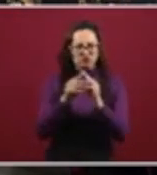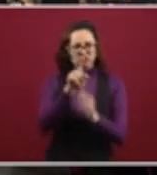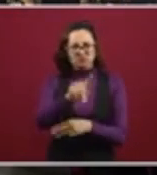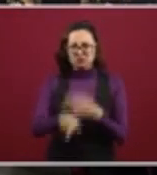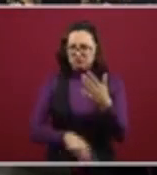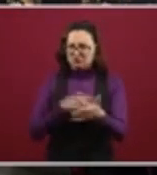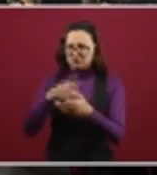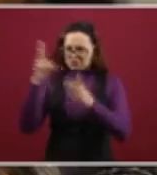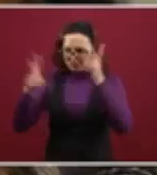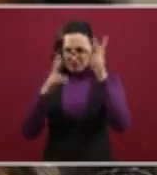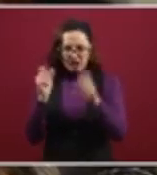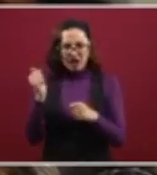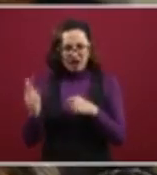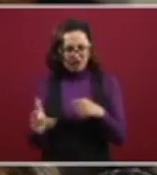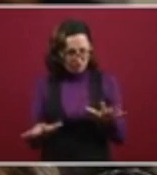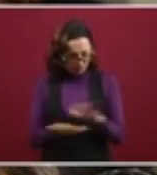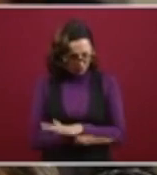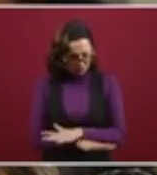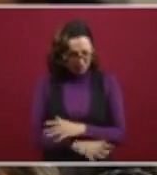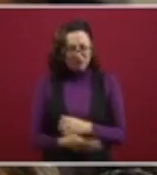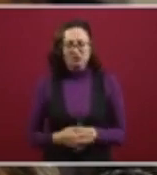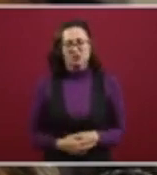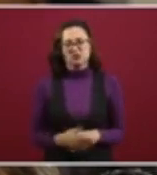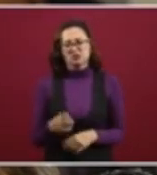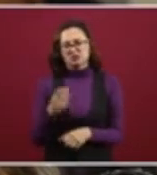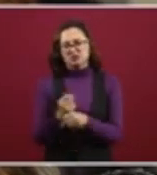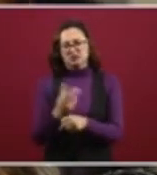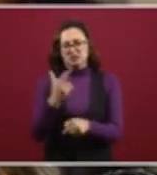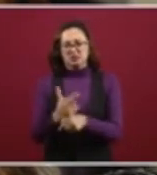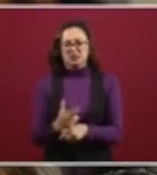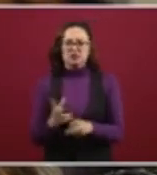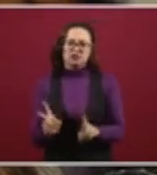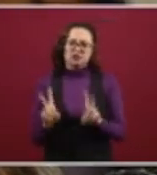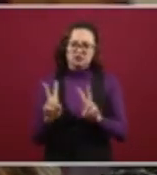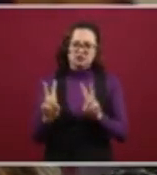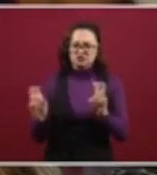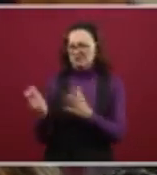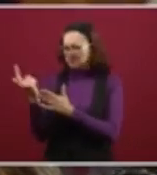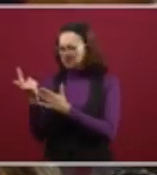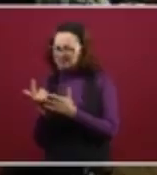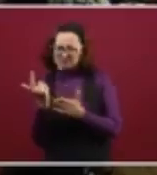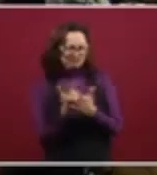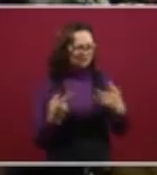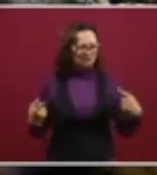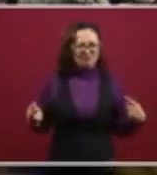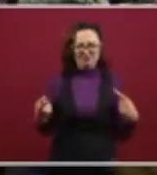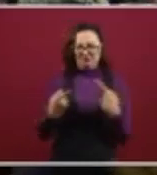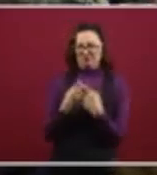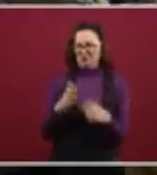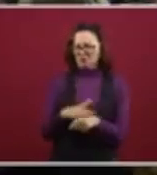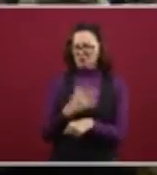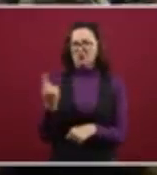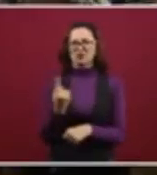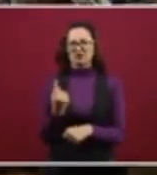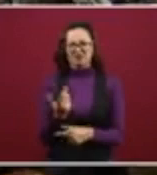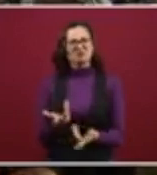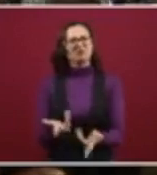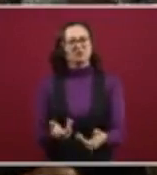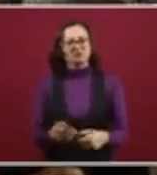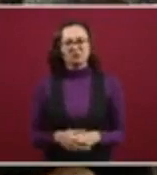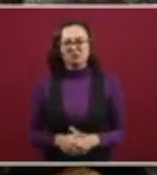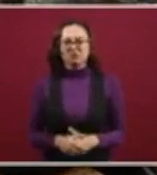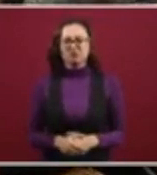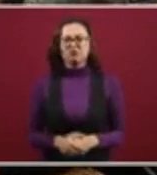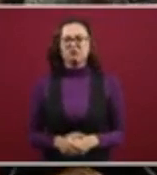la situación? Y, señor secretario, que nos pudiera decir cómo está este tema del padrón de fertilizantes. Cómo no, señor